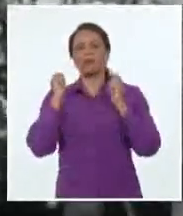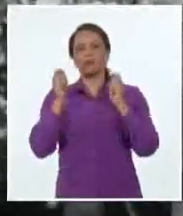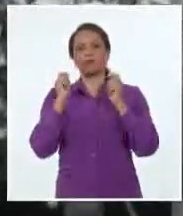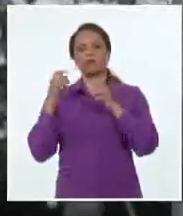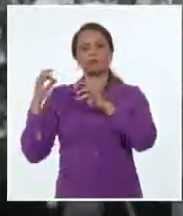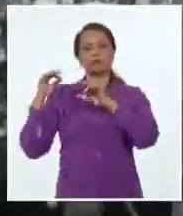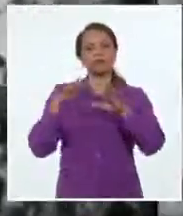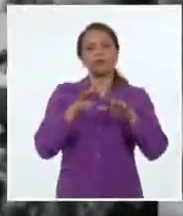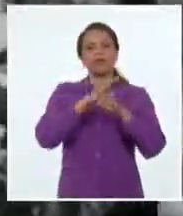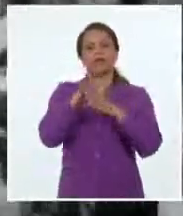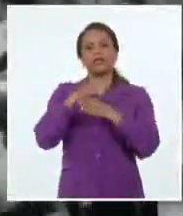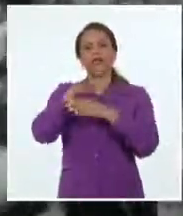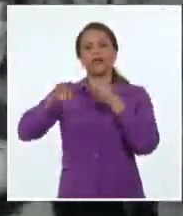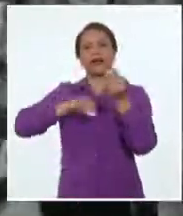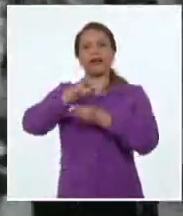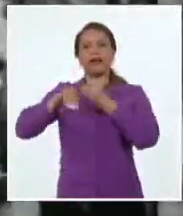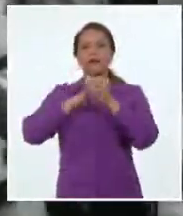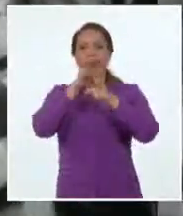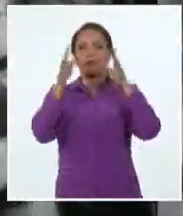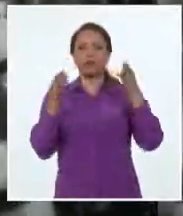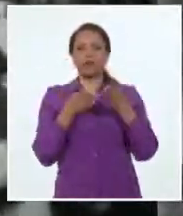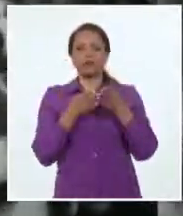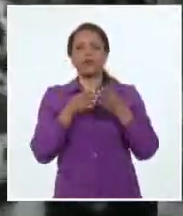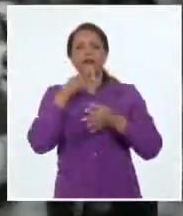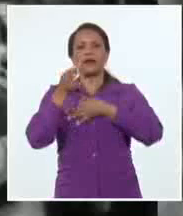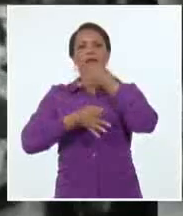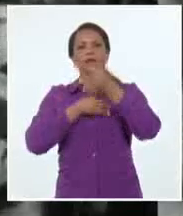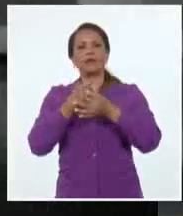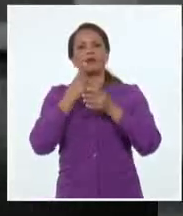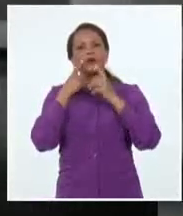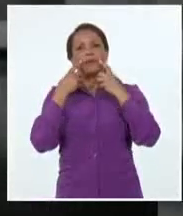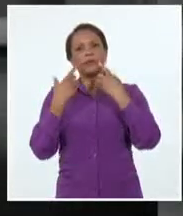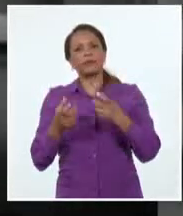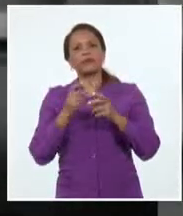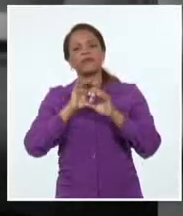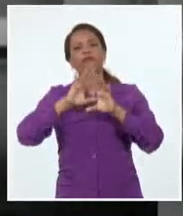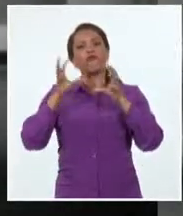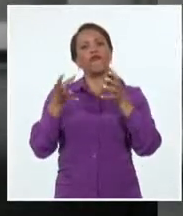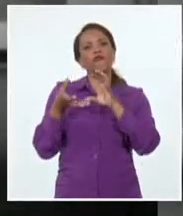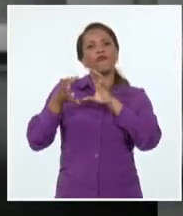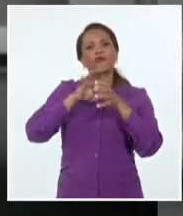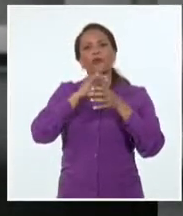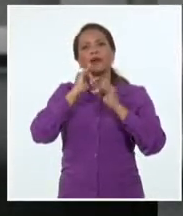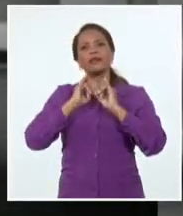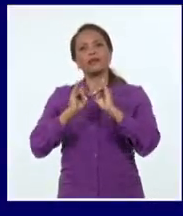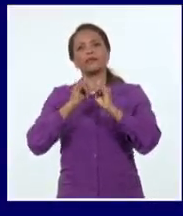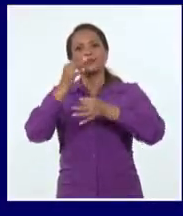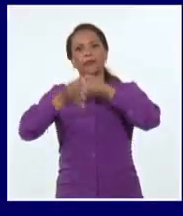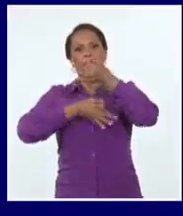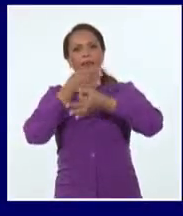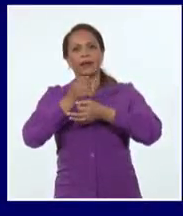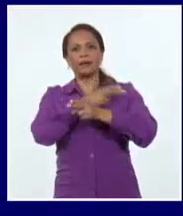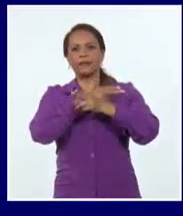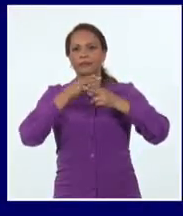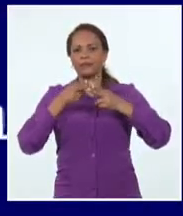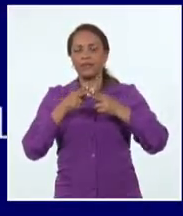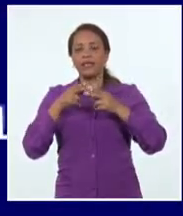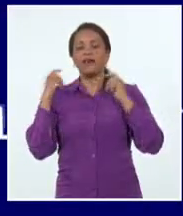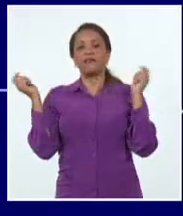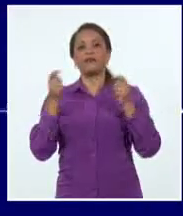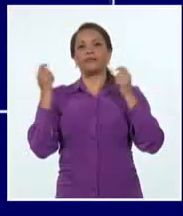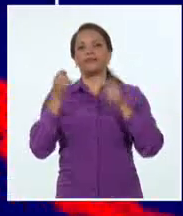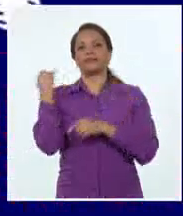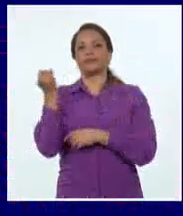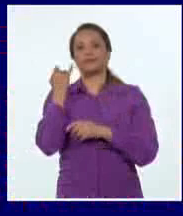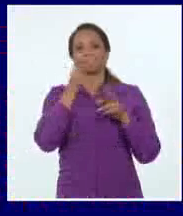creciente bipolarización del mundo. Impactó significativamente la manera de informar y abordar los sucesos. El Festival Internacional